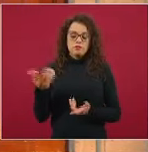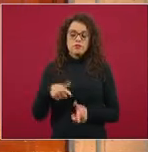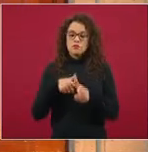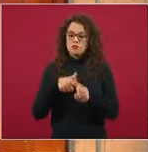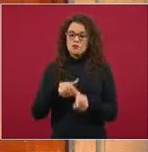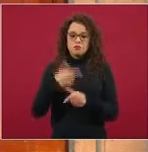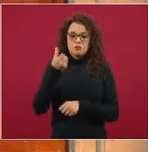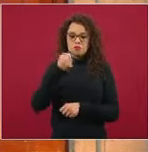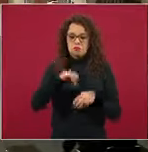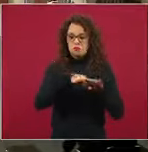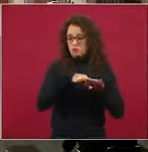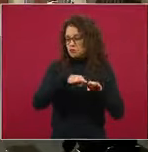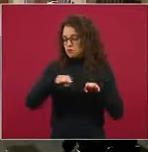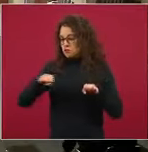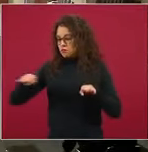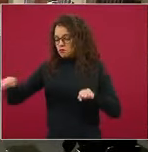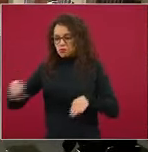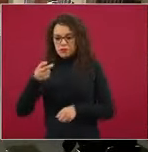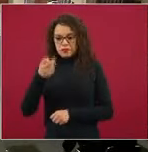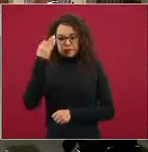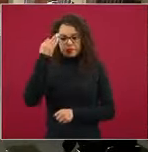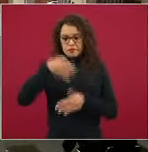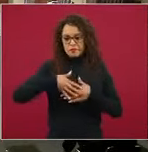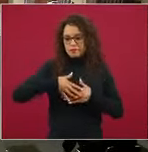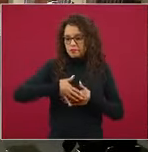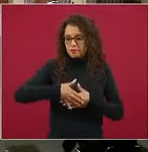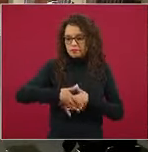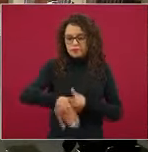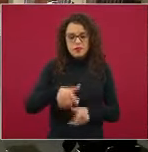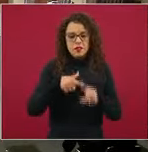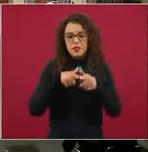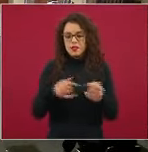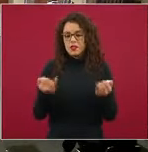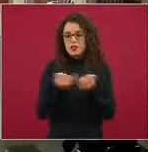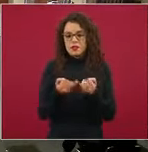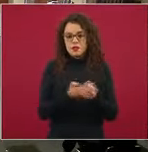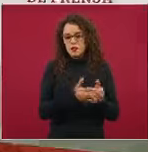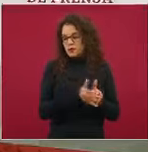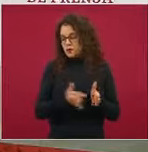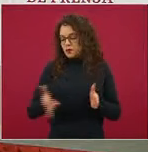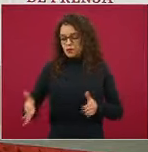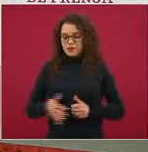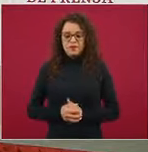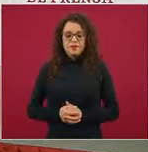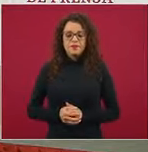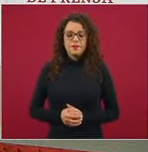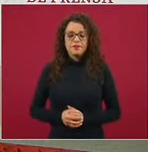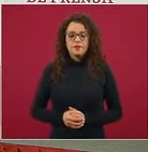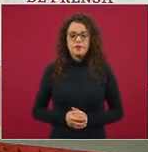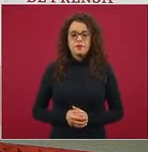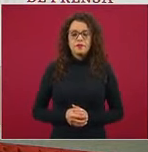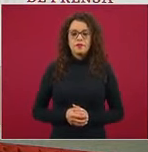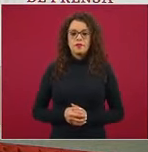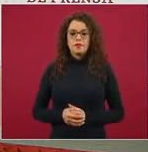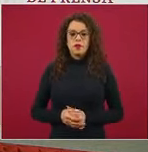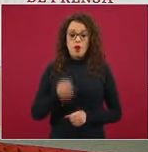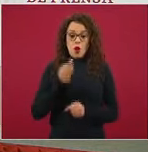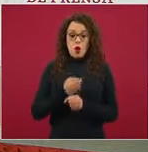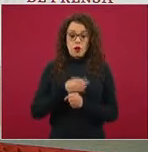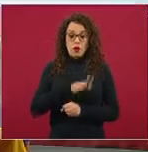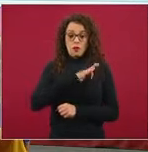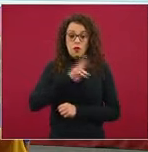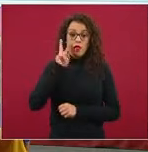constante durante todo este tiempo. Veamos la siguiente diapositiva. Aquí podemos ver también las comorbilidades que también han